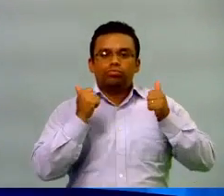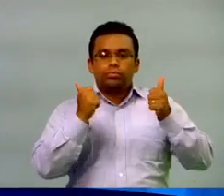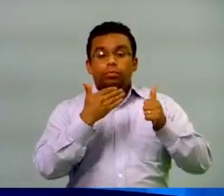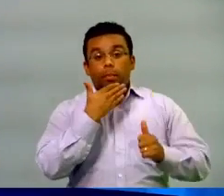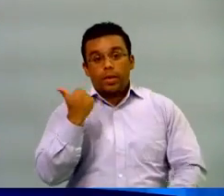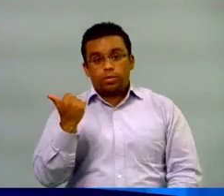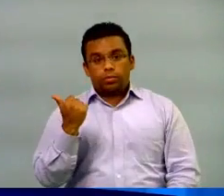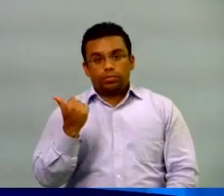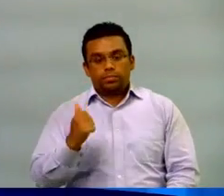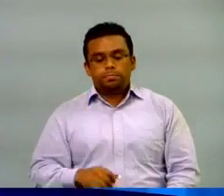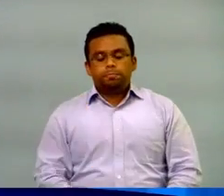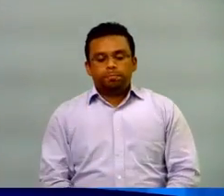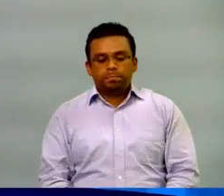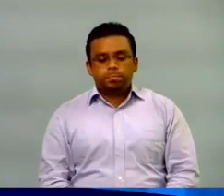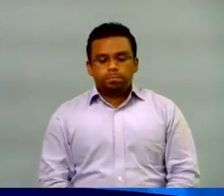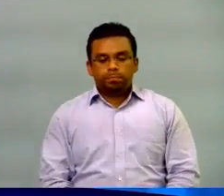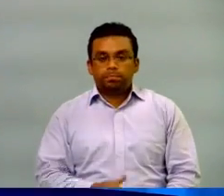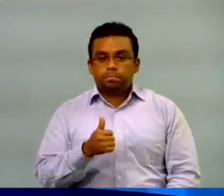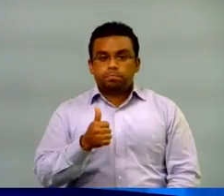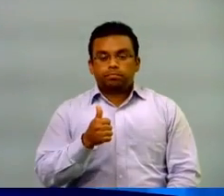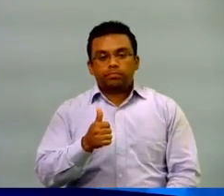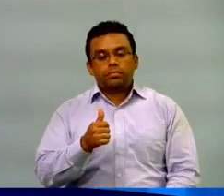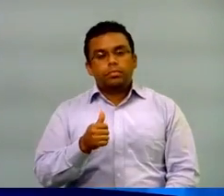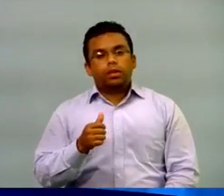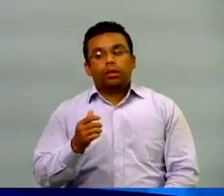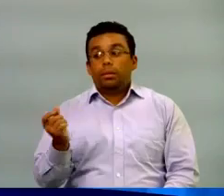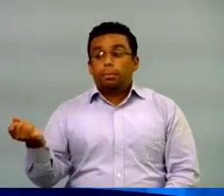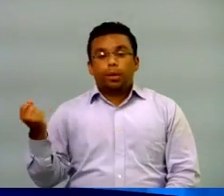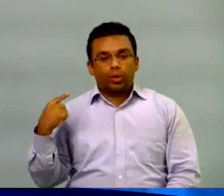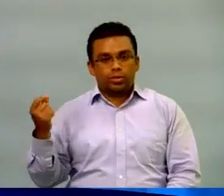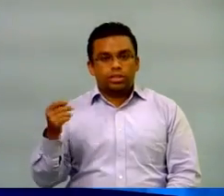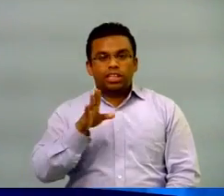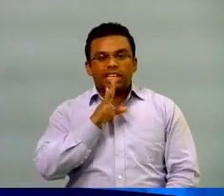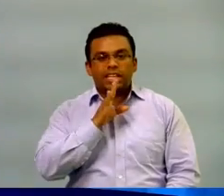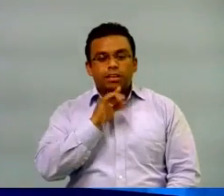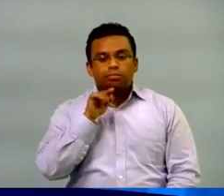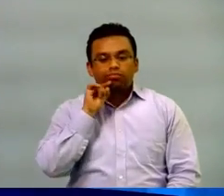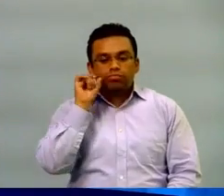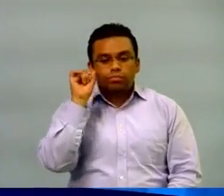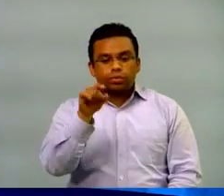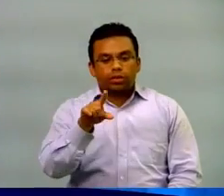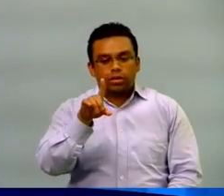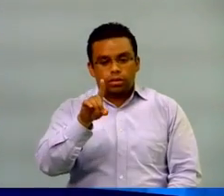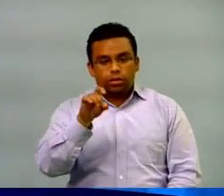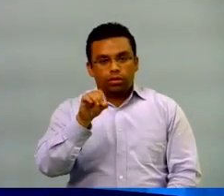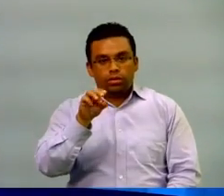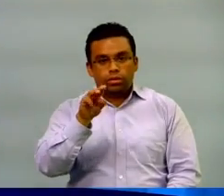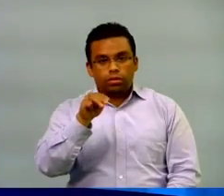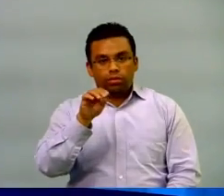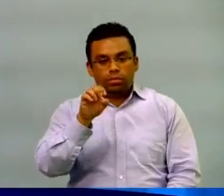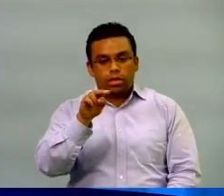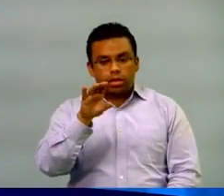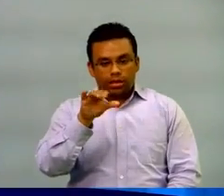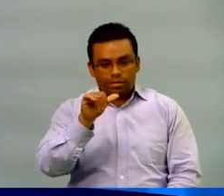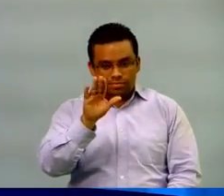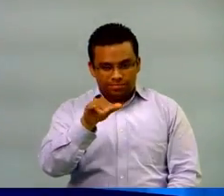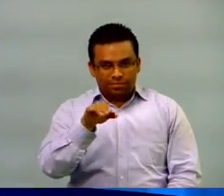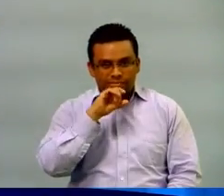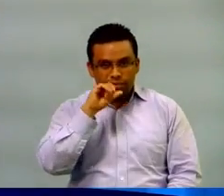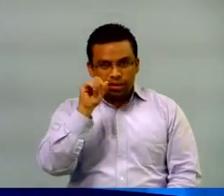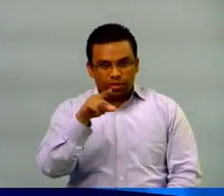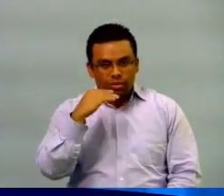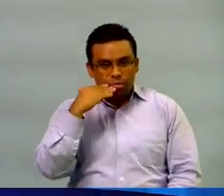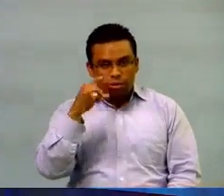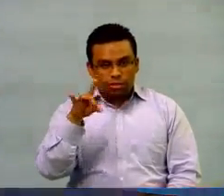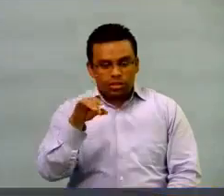Perfecto. Viene una pregunta que quieren dirigirla a Doménica. Dice, ¿cómo se enteran de los procesos e